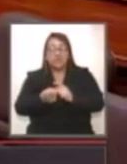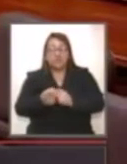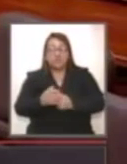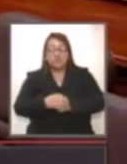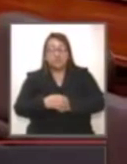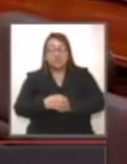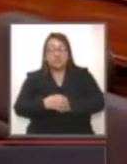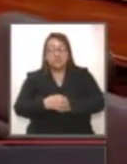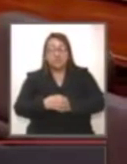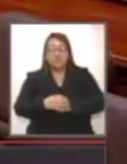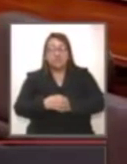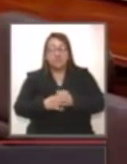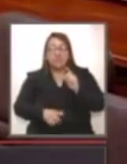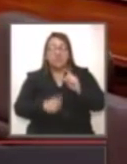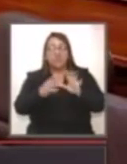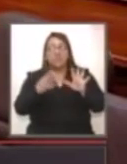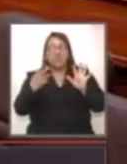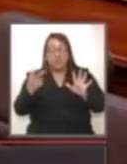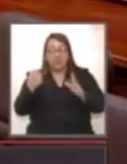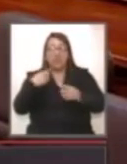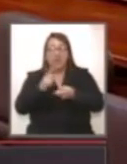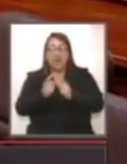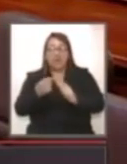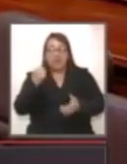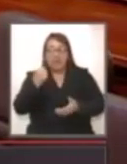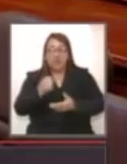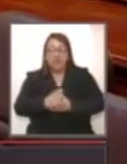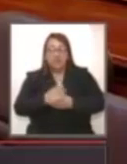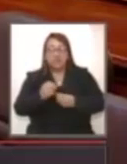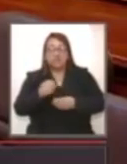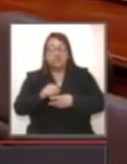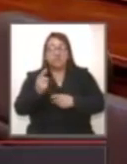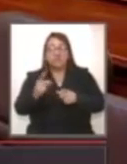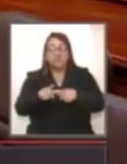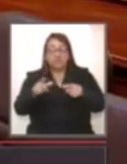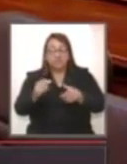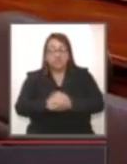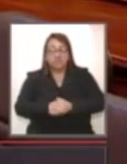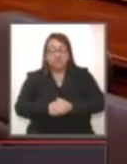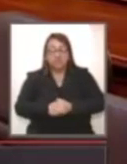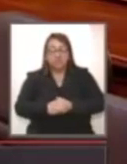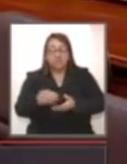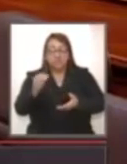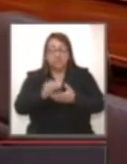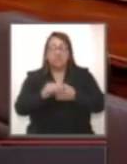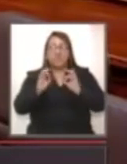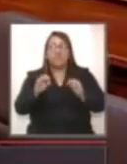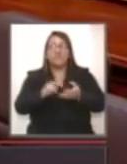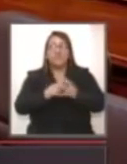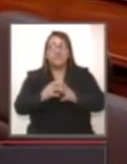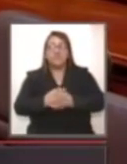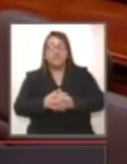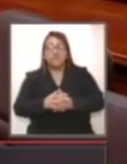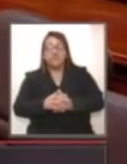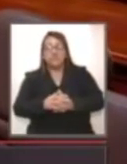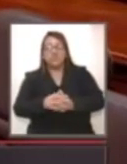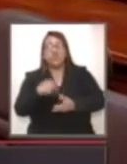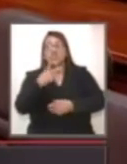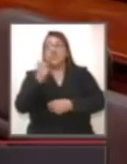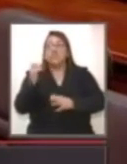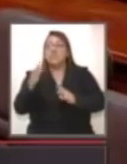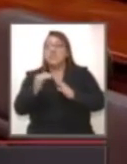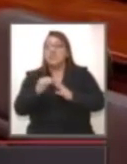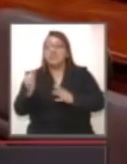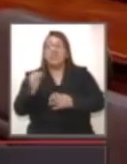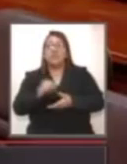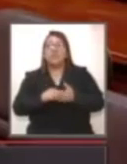decreto legislativo 1198, porque en primer lugar se pone en riesgo los